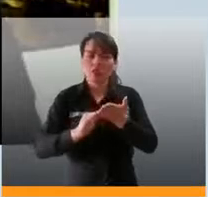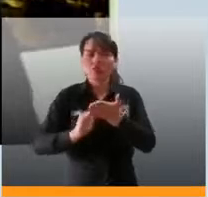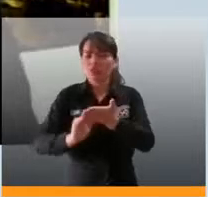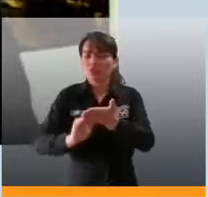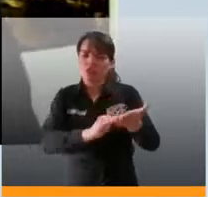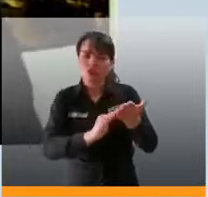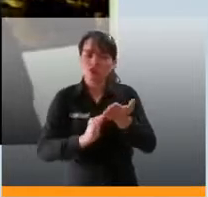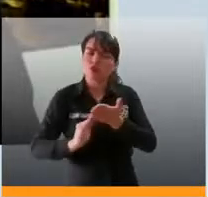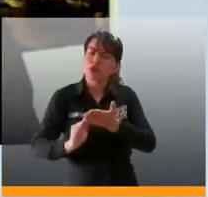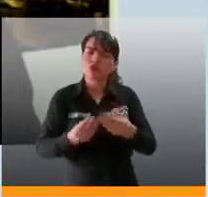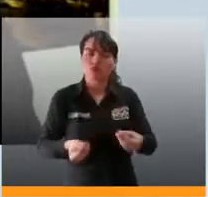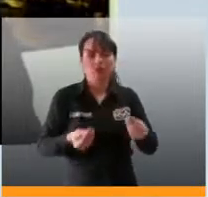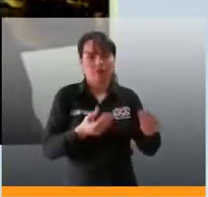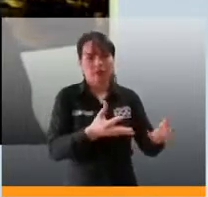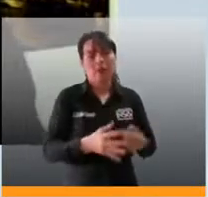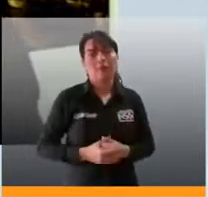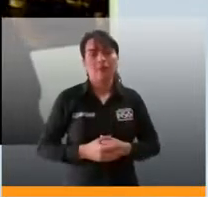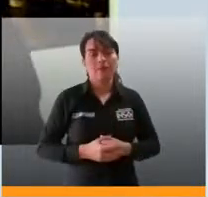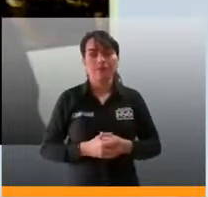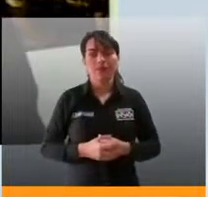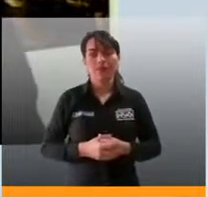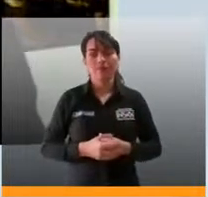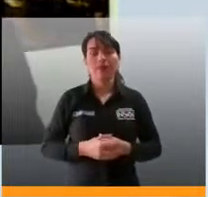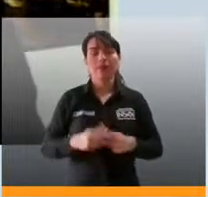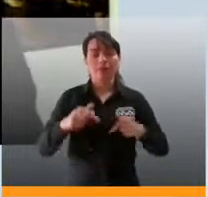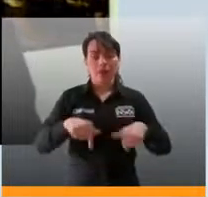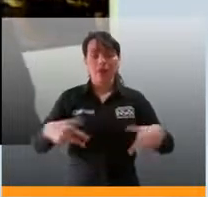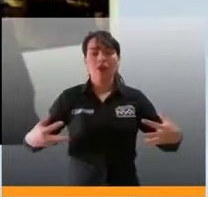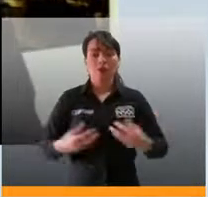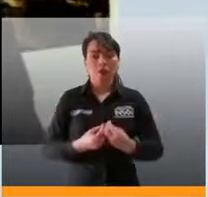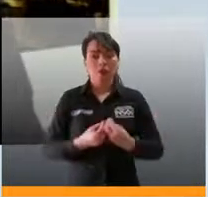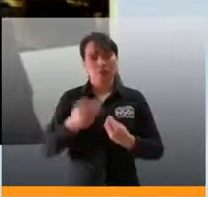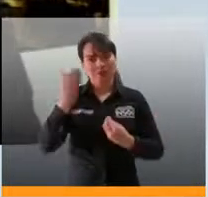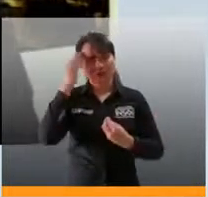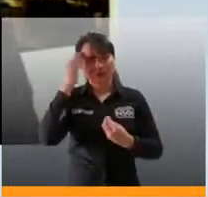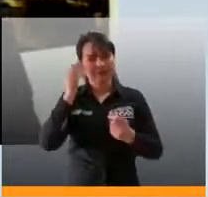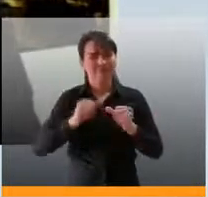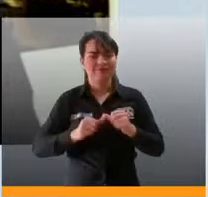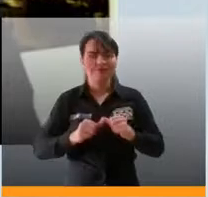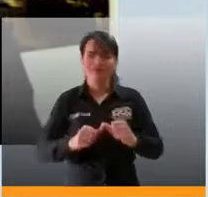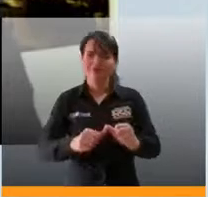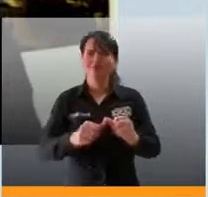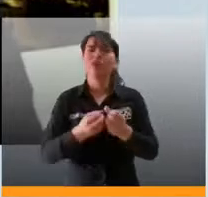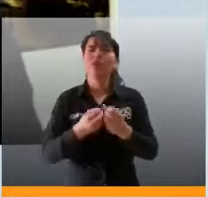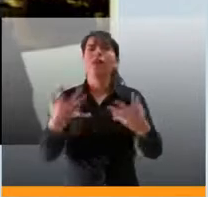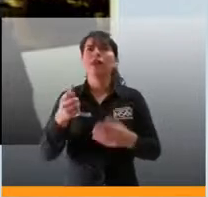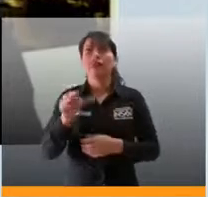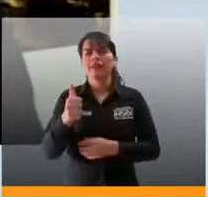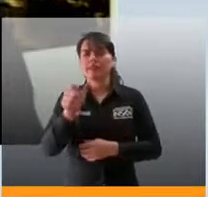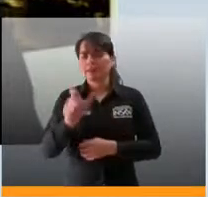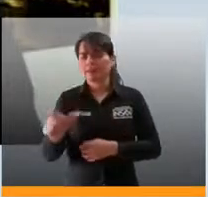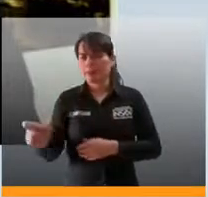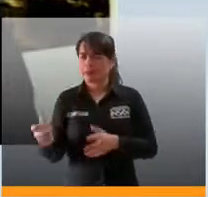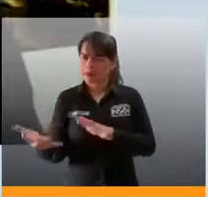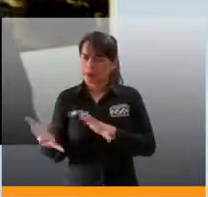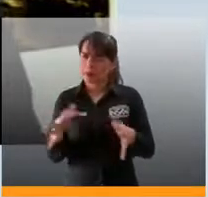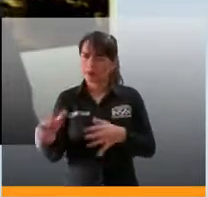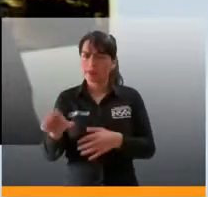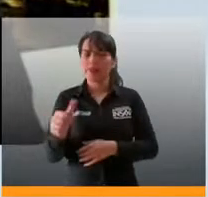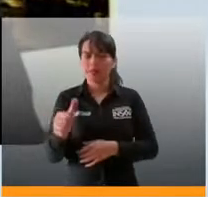desde todas las esferas. Entonces, en el equipo de permanencia estudiantil, que está integrado por 10 personas más o menos, que